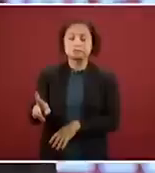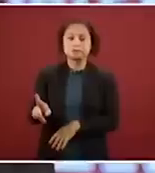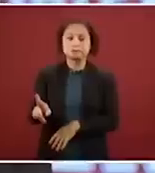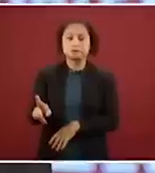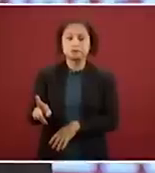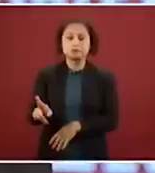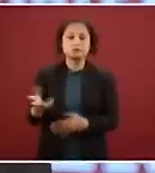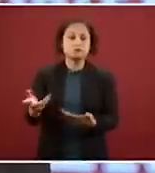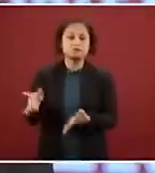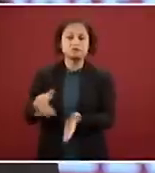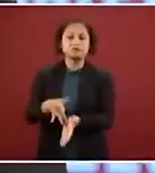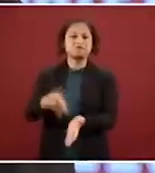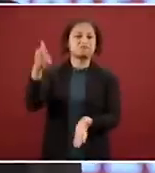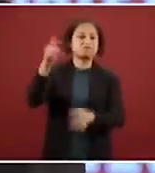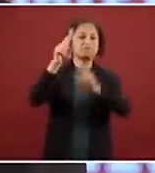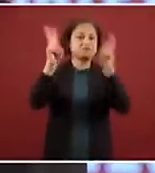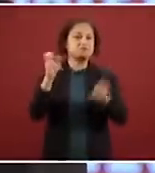en lo político, en lo ideológico,